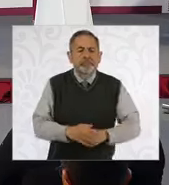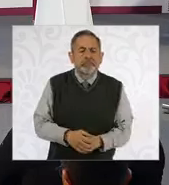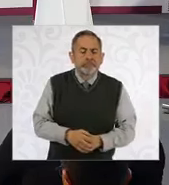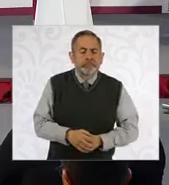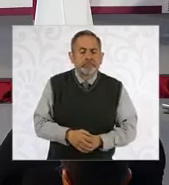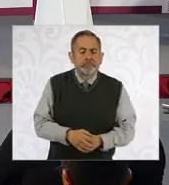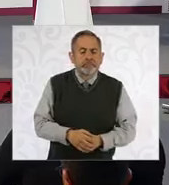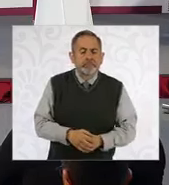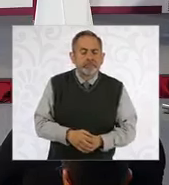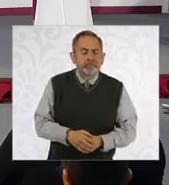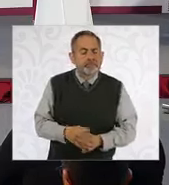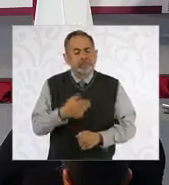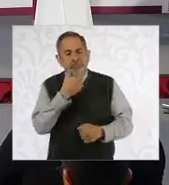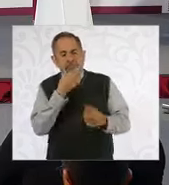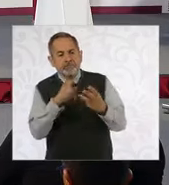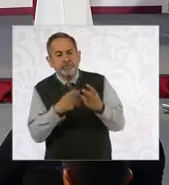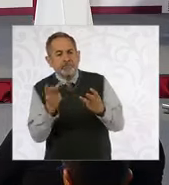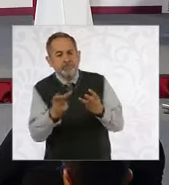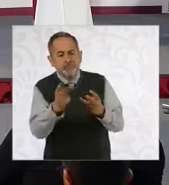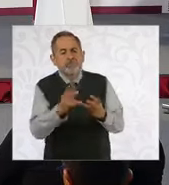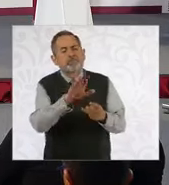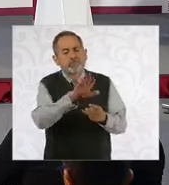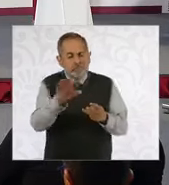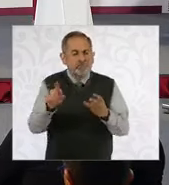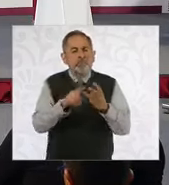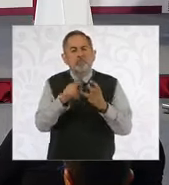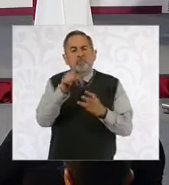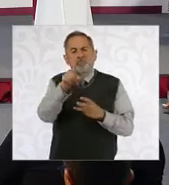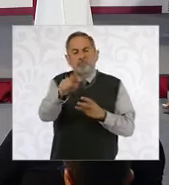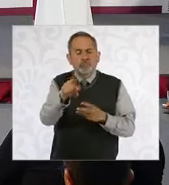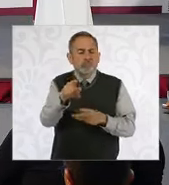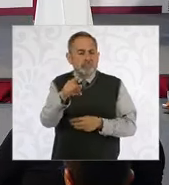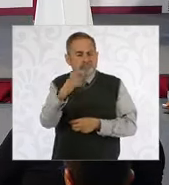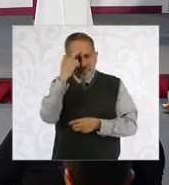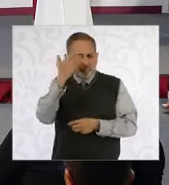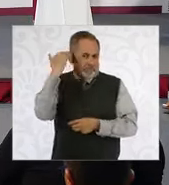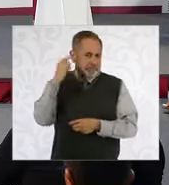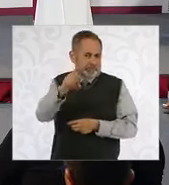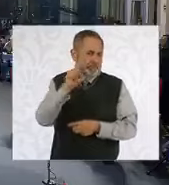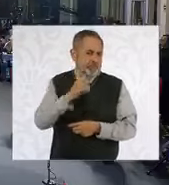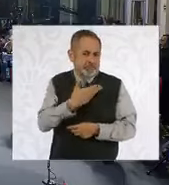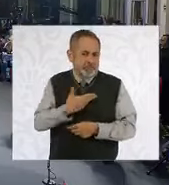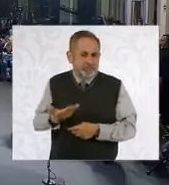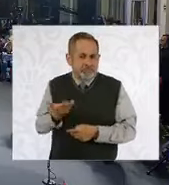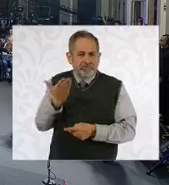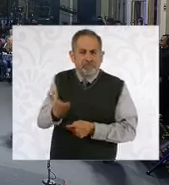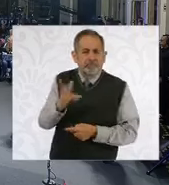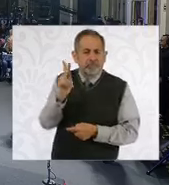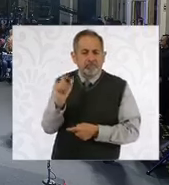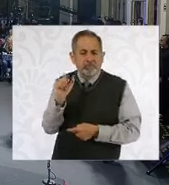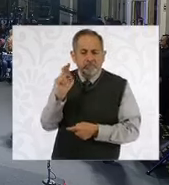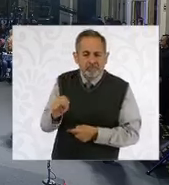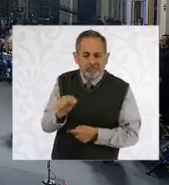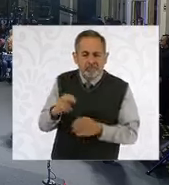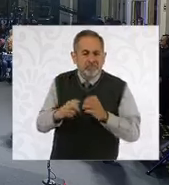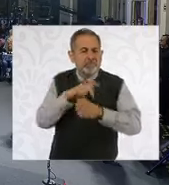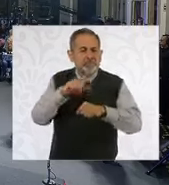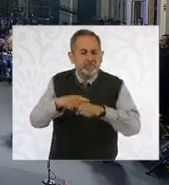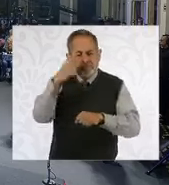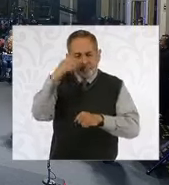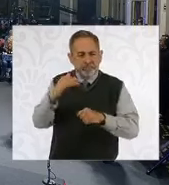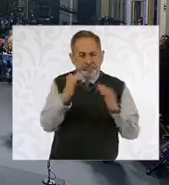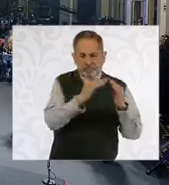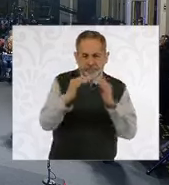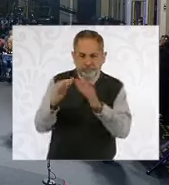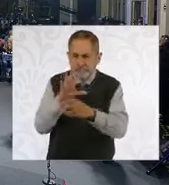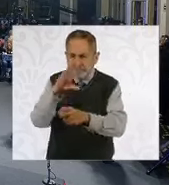Por otro lado, también preguntarle, ya que usted presentó, presidenta, el Plan Nacional de Vivienda, ¿en qué